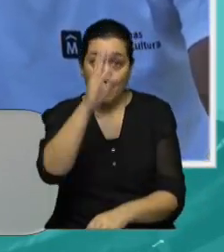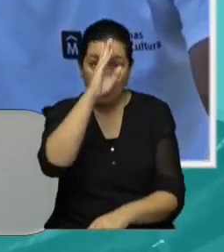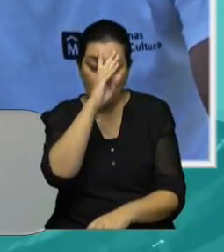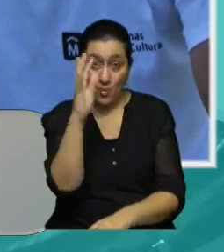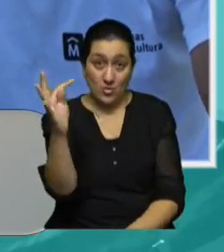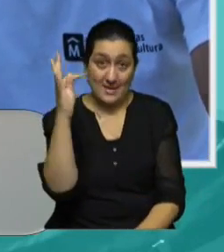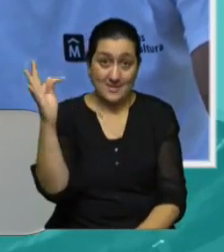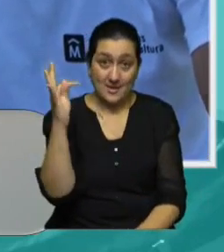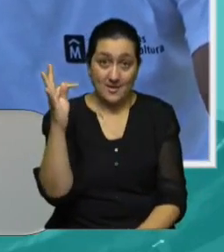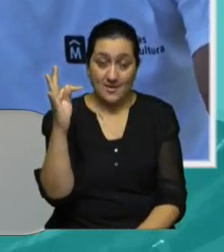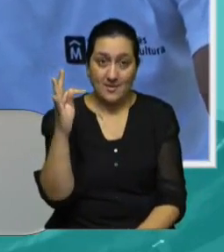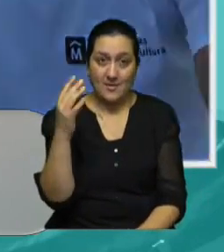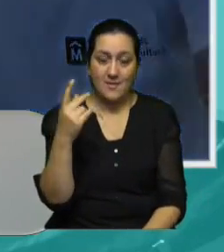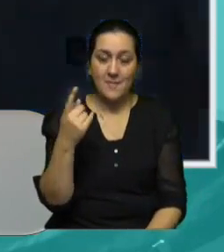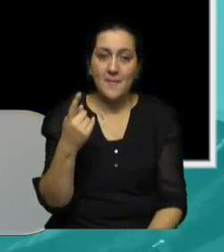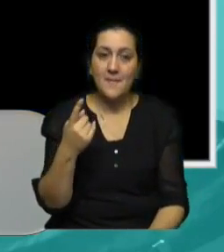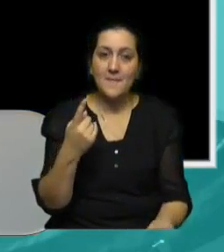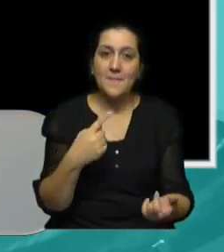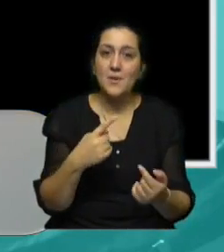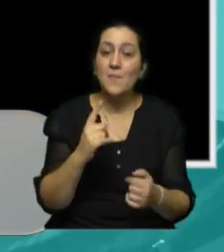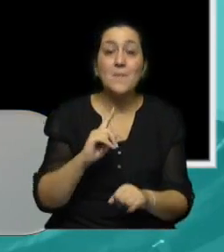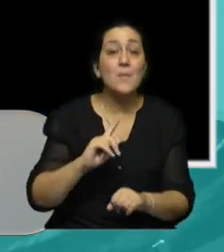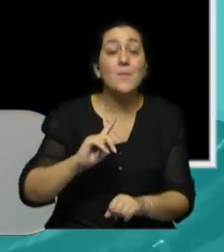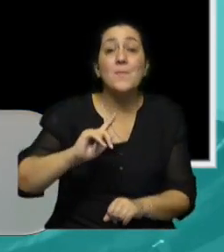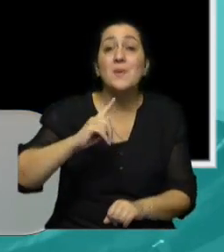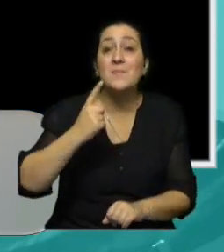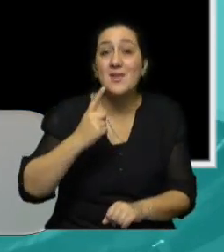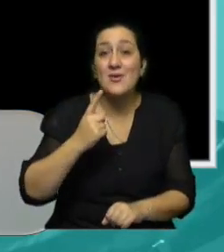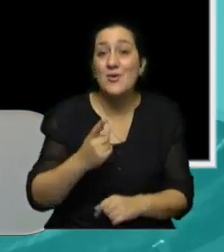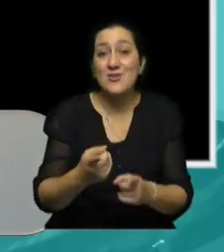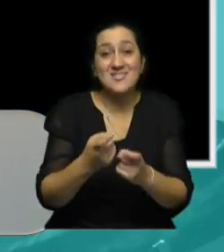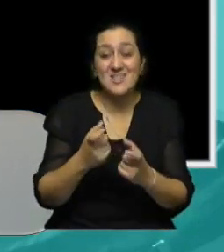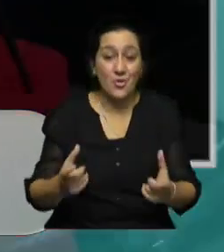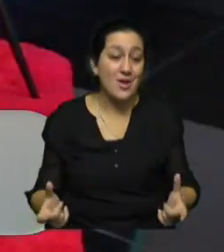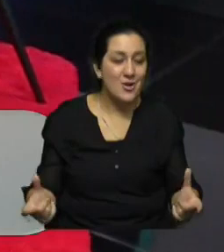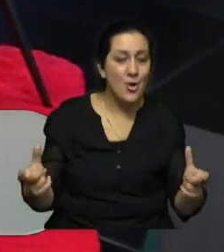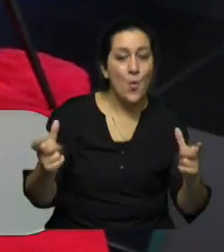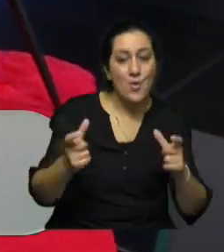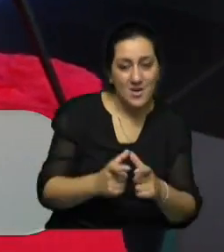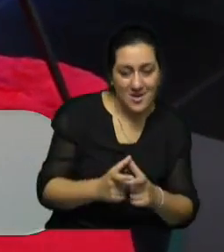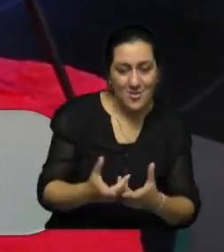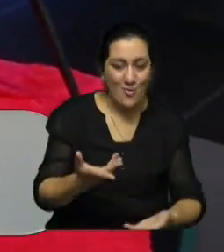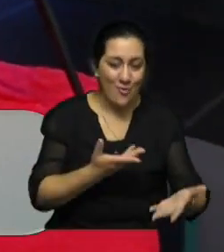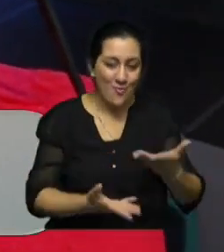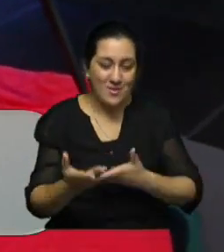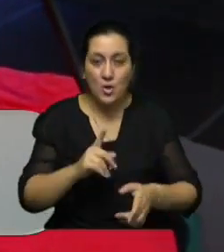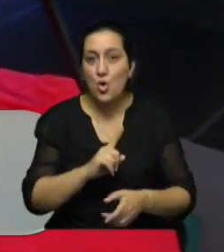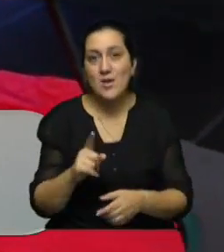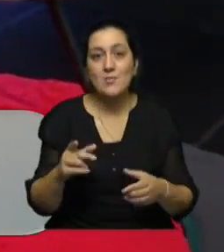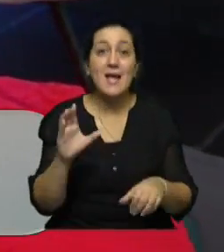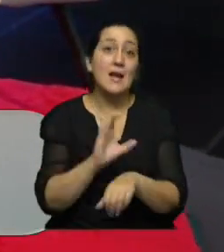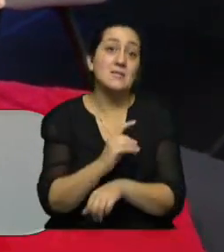que en principio vamos a vivir el hecho de juntarnos, porque es importante el hecho de lo colectivo, no son clases